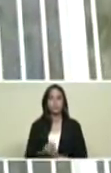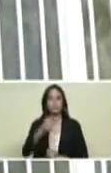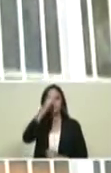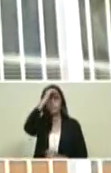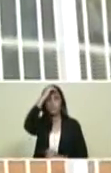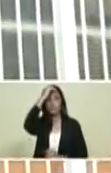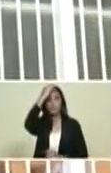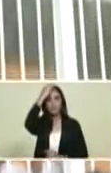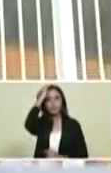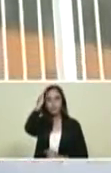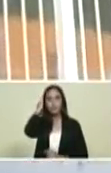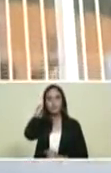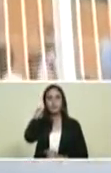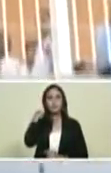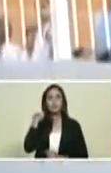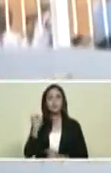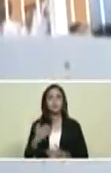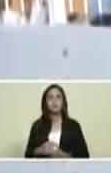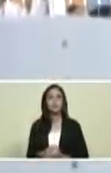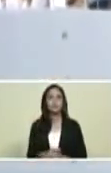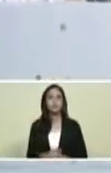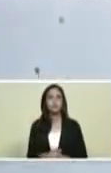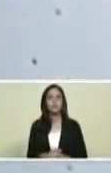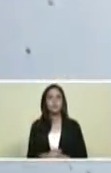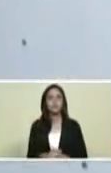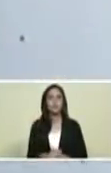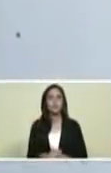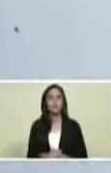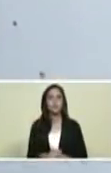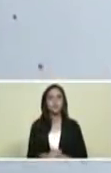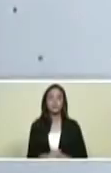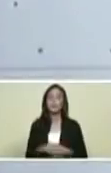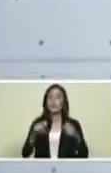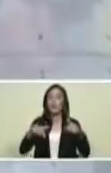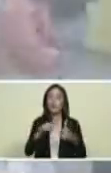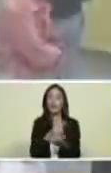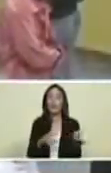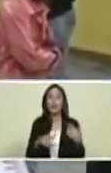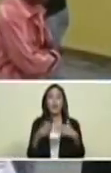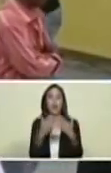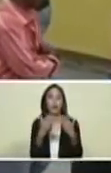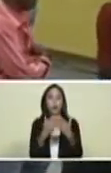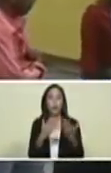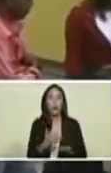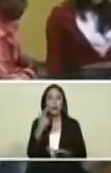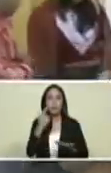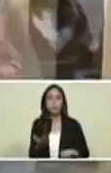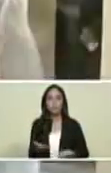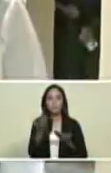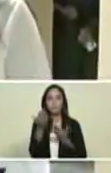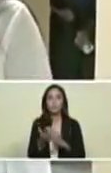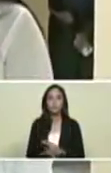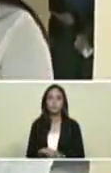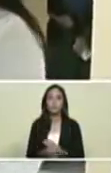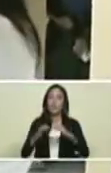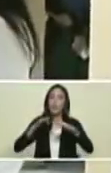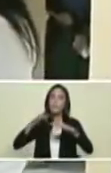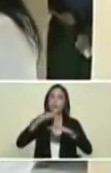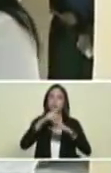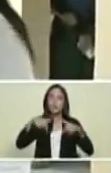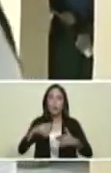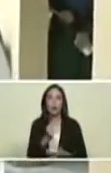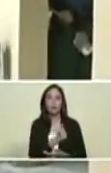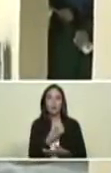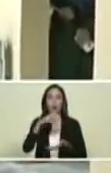Estamos en la unidad educativa El Remanso, municipio achacado del